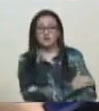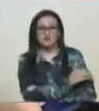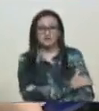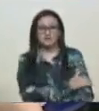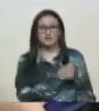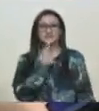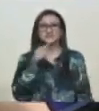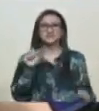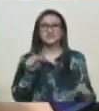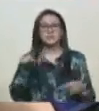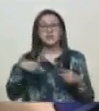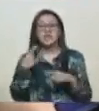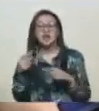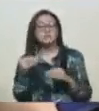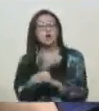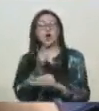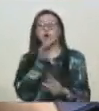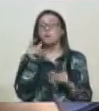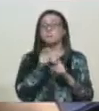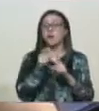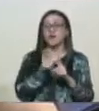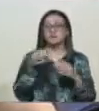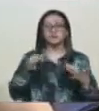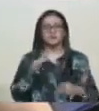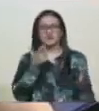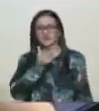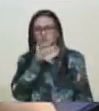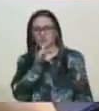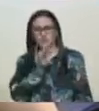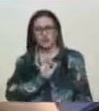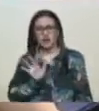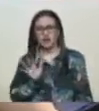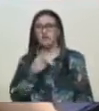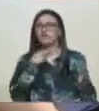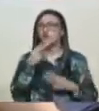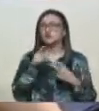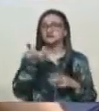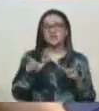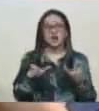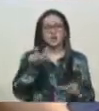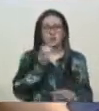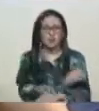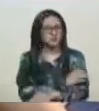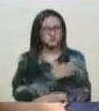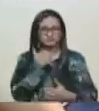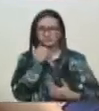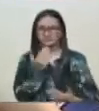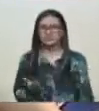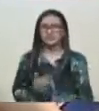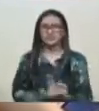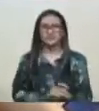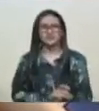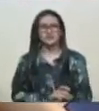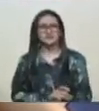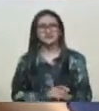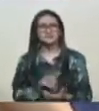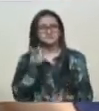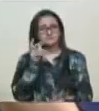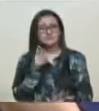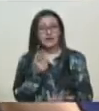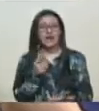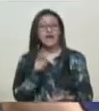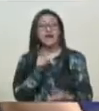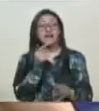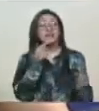hoy dice sí y mañana no, no tienen palabra. Sus voceros están descalificados ante su propia gente. Tú los escuchas decir, ah, si era